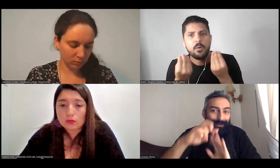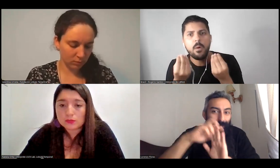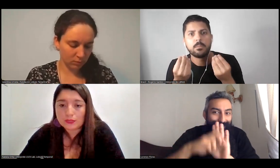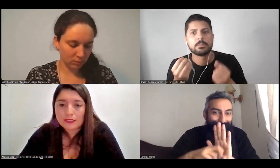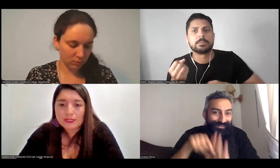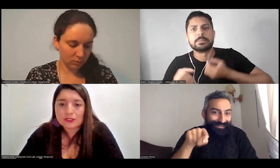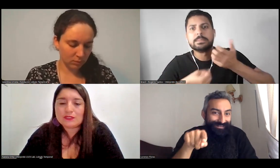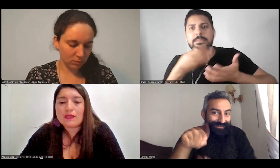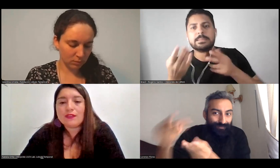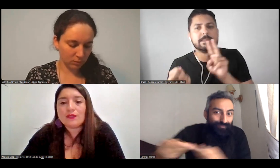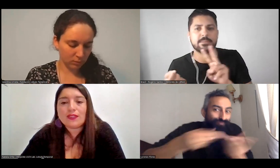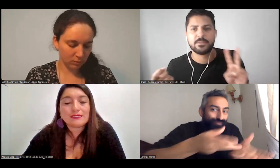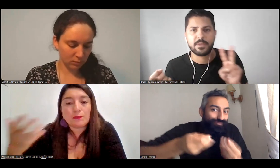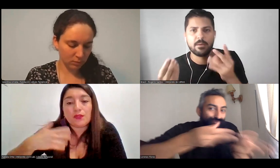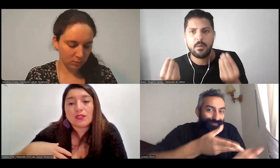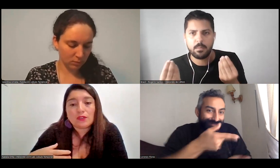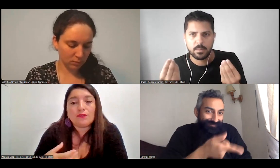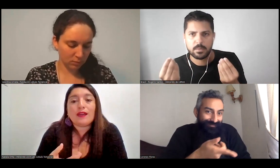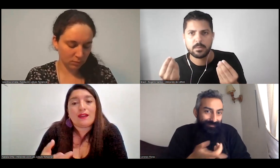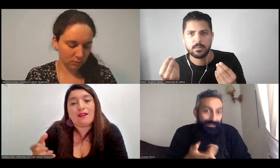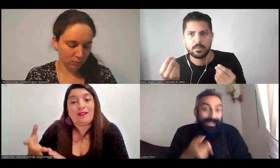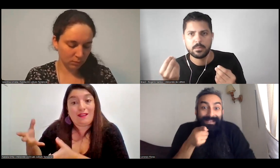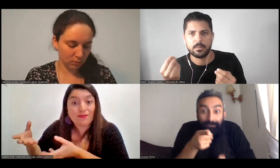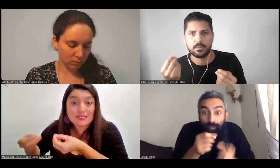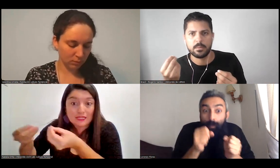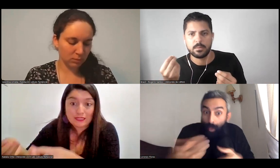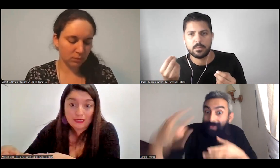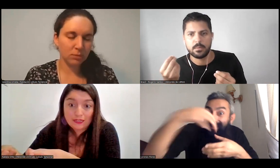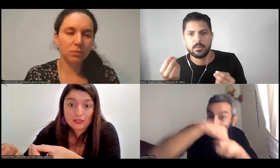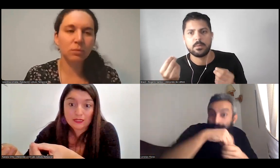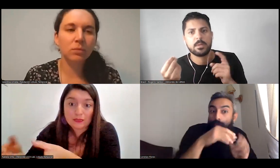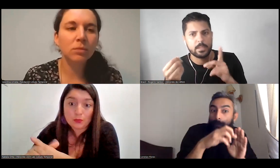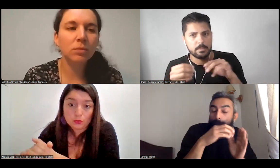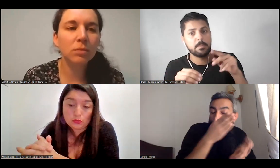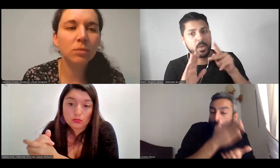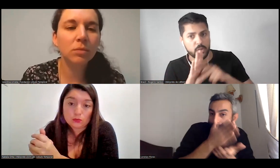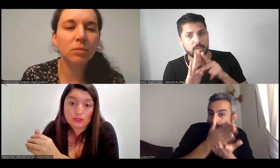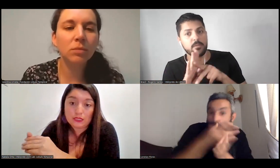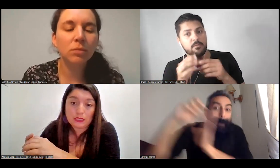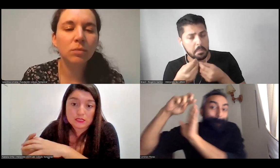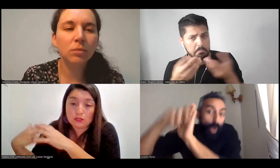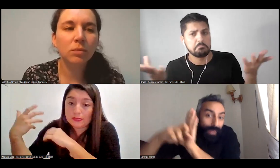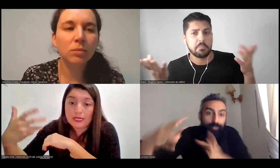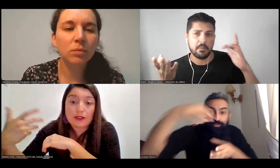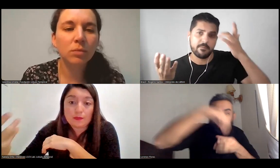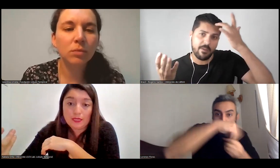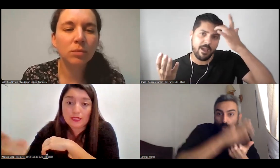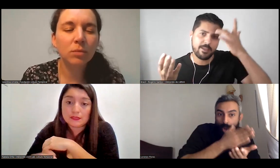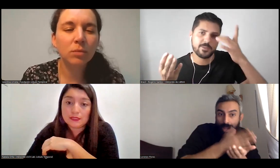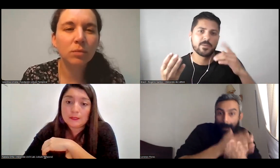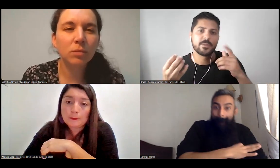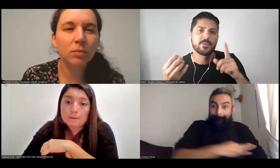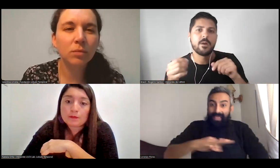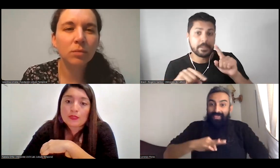través del vernáculo visual. Entonces estoy hablando de que si el proyecto va a facilitarles el producto, lo que ustedes están haciendo, material a las